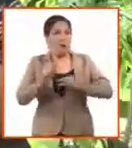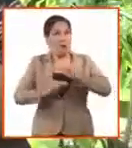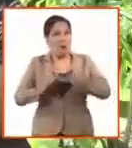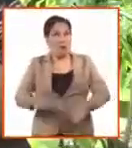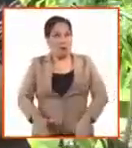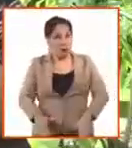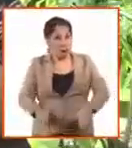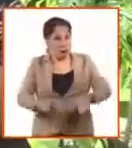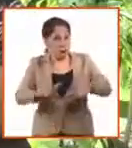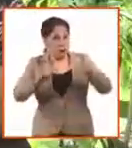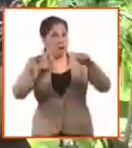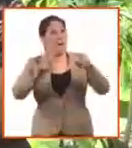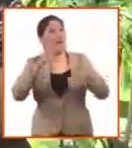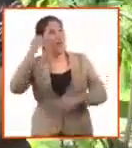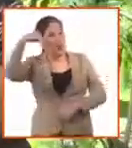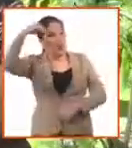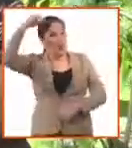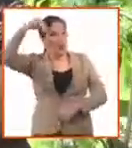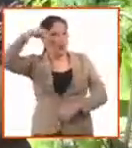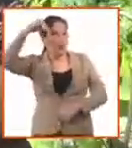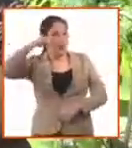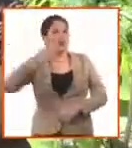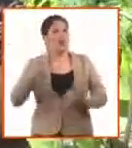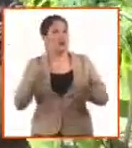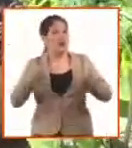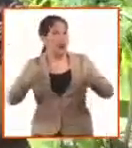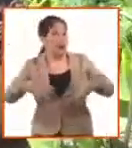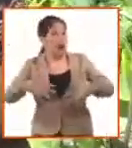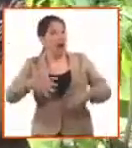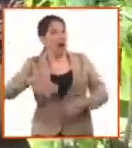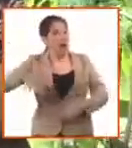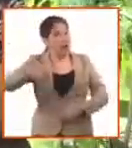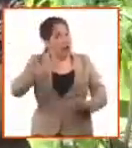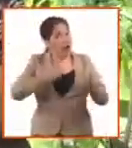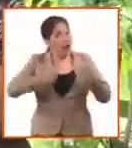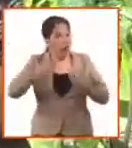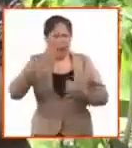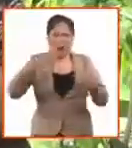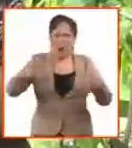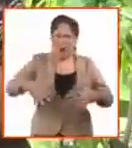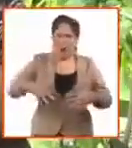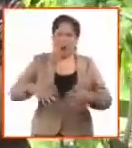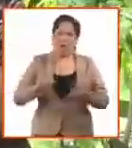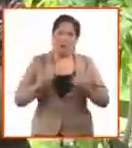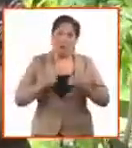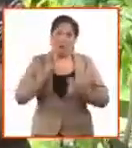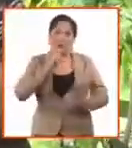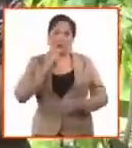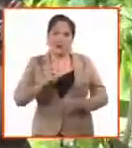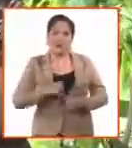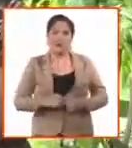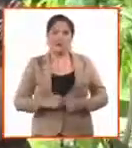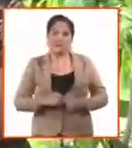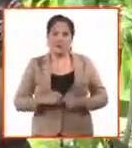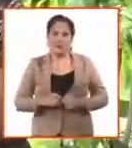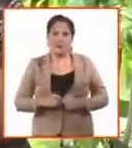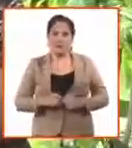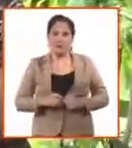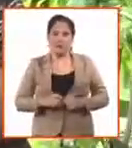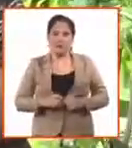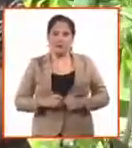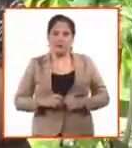tiene que tener conciencia de cuánto cuesta lo que está a su alrededor cuánto cuesta crearlo cuánto cuesta